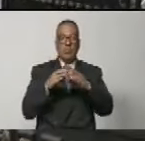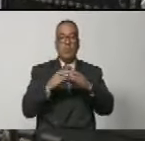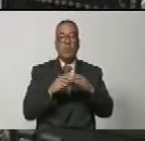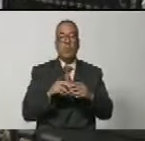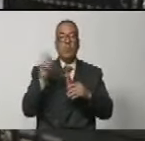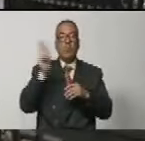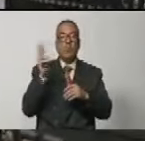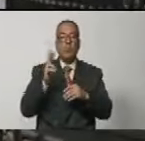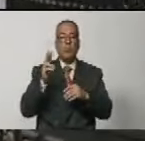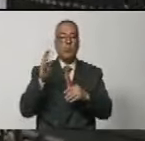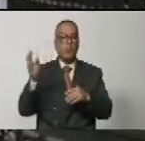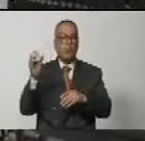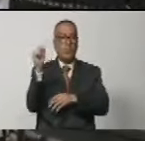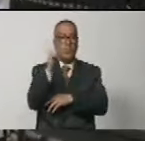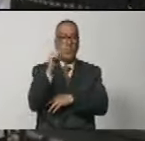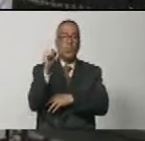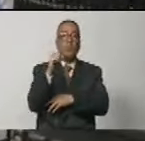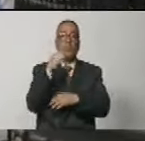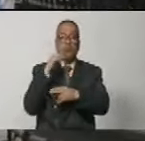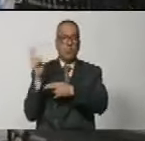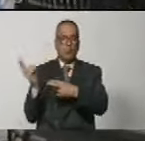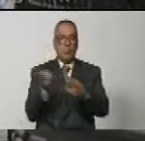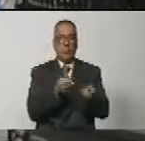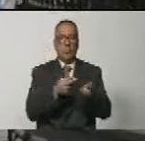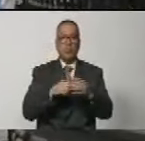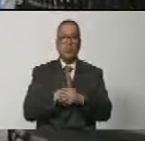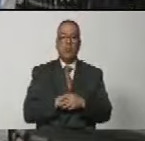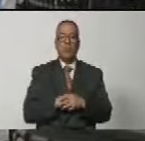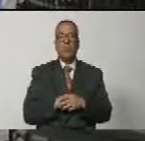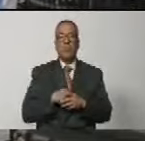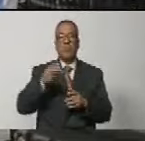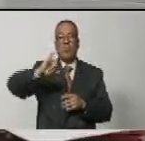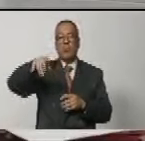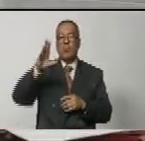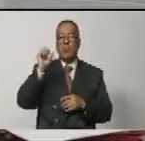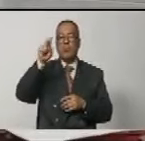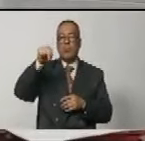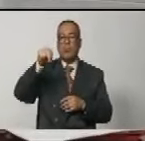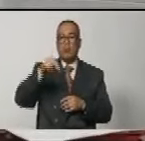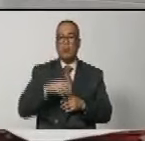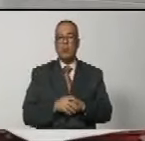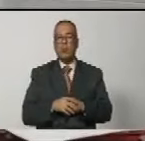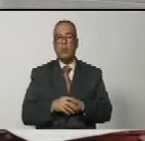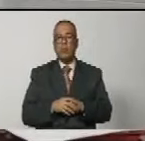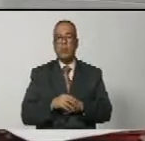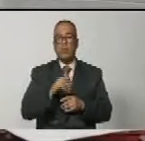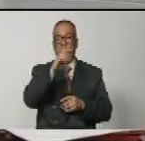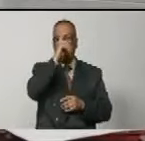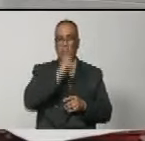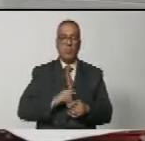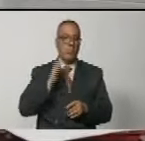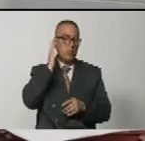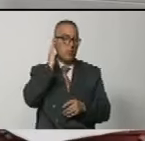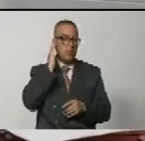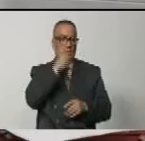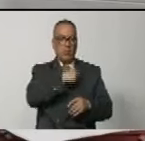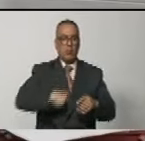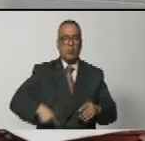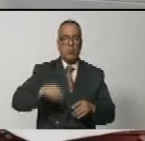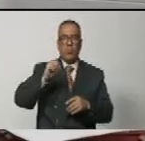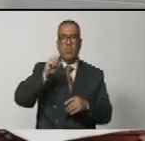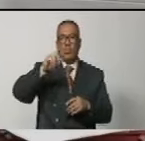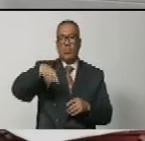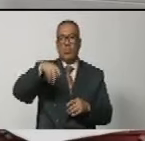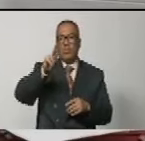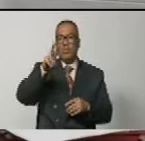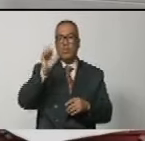Organización Venezolana de Autismo, bienvenida. Juan Ángel de Gobella, discapacidad auditiva, presidente de